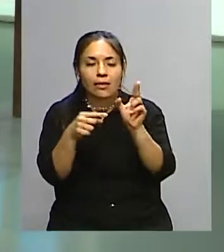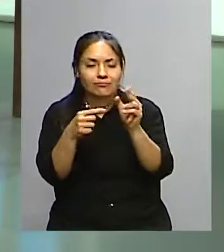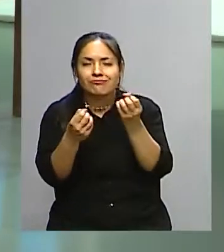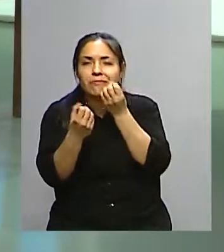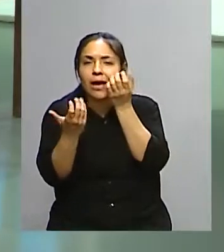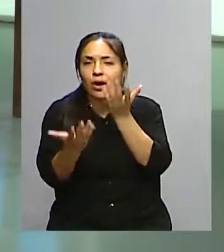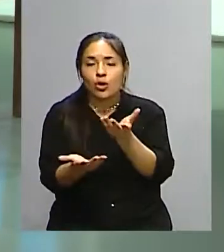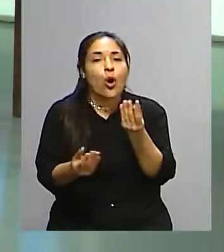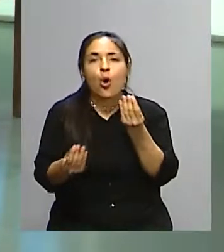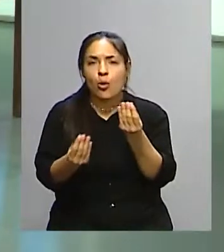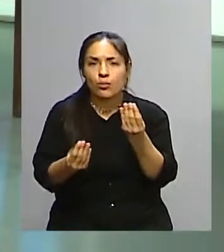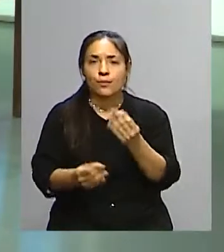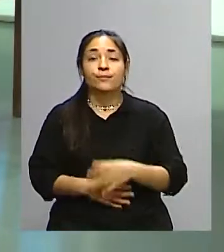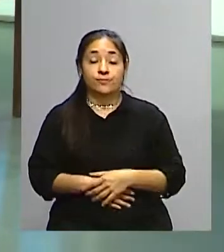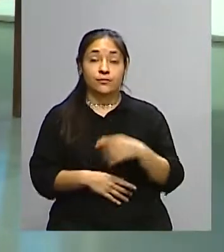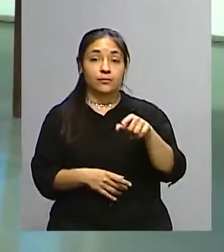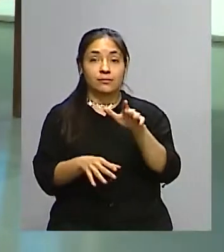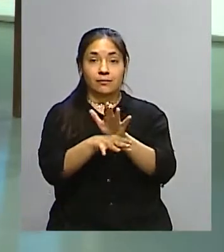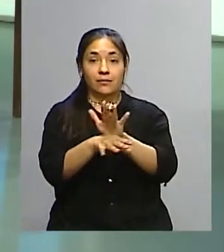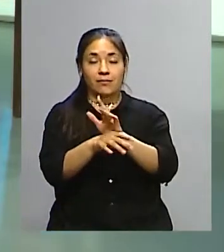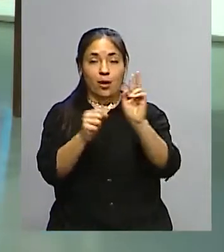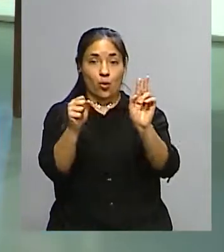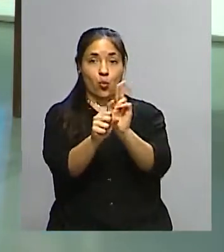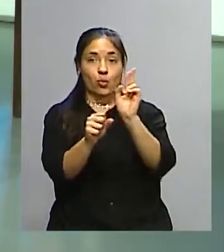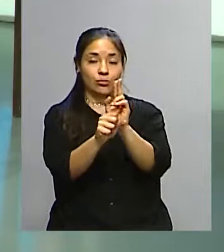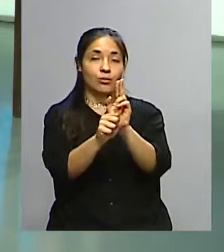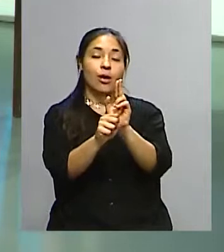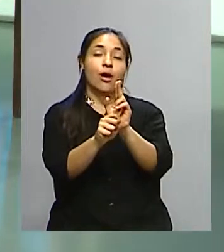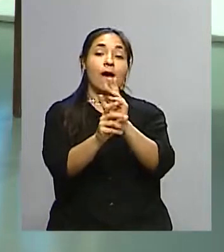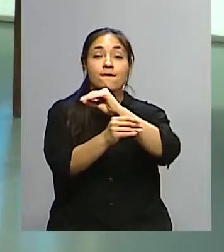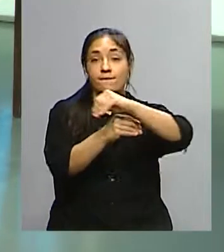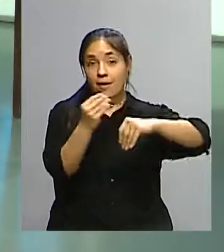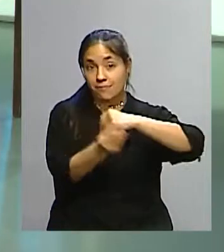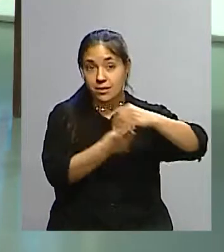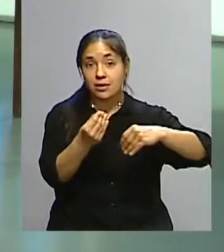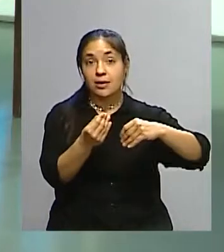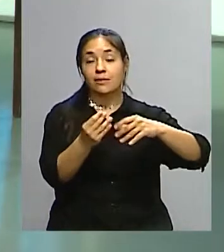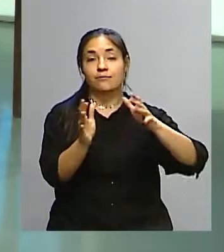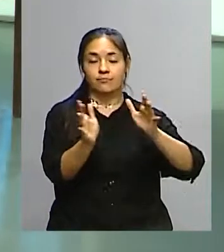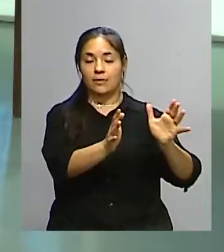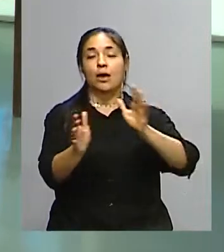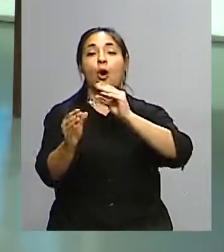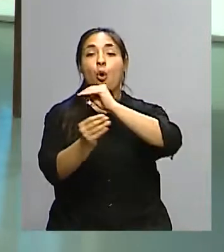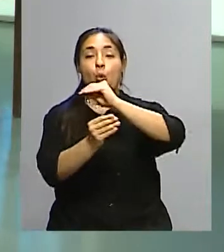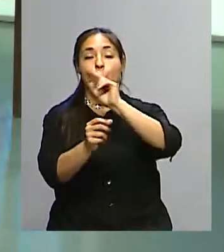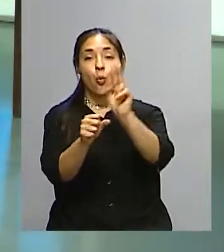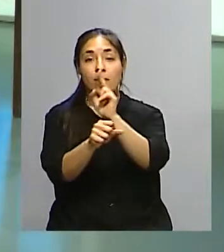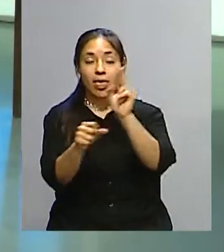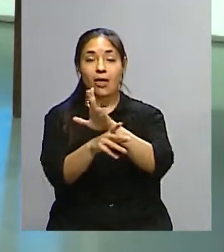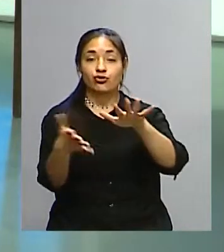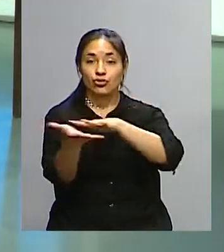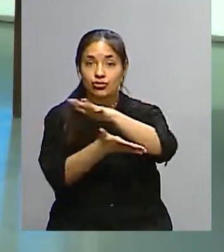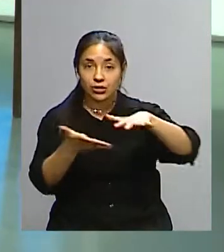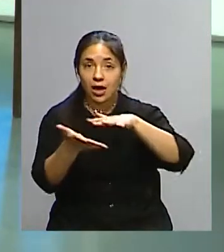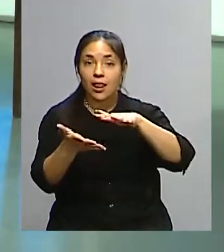porque ahí estamos hablando de los cuidados familiares, de los cuidados como comunidad, de los cuidados más intensivos en